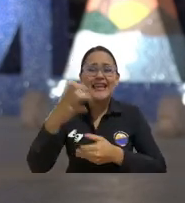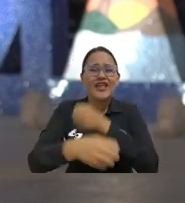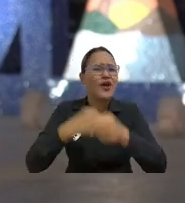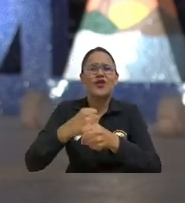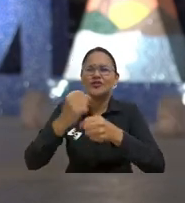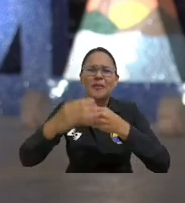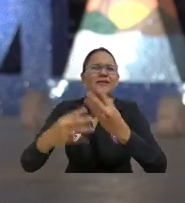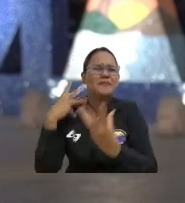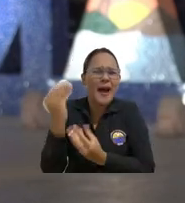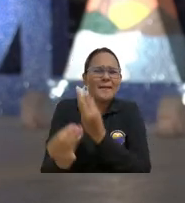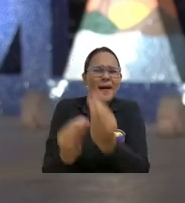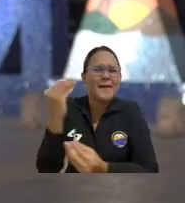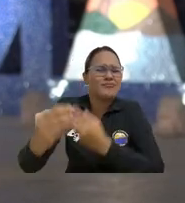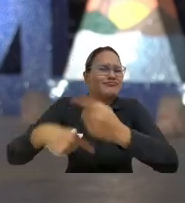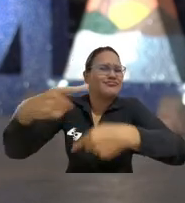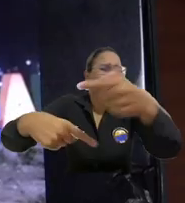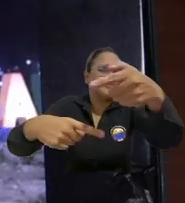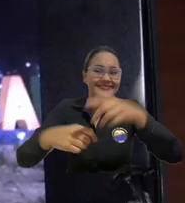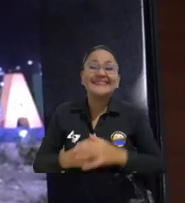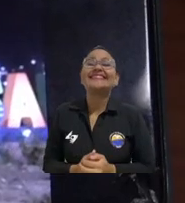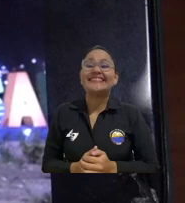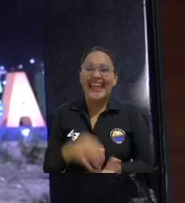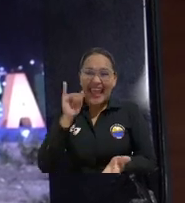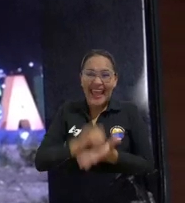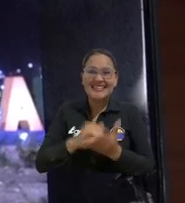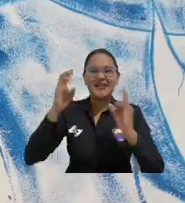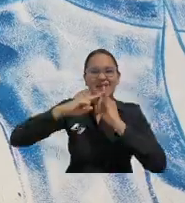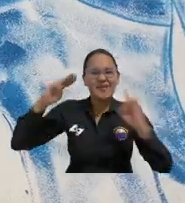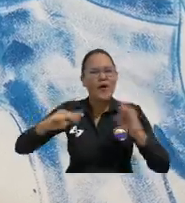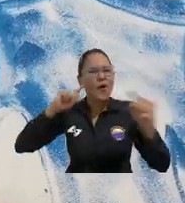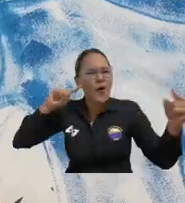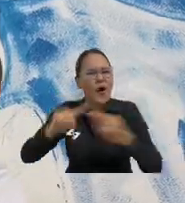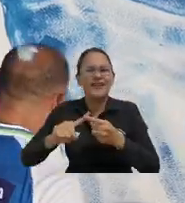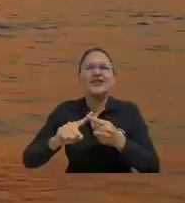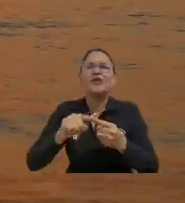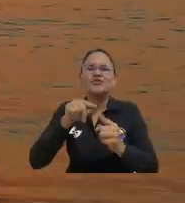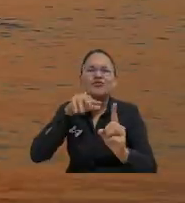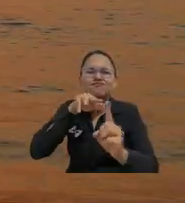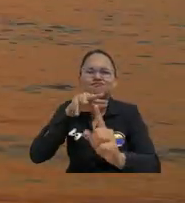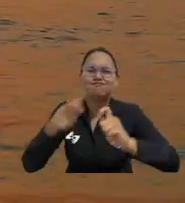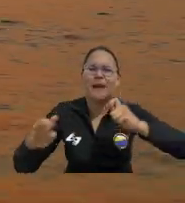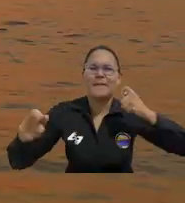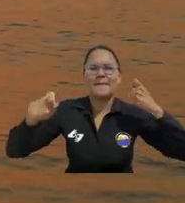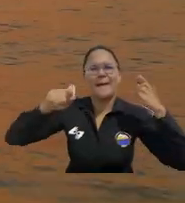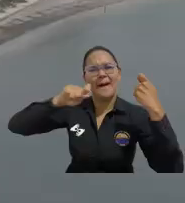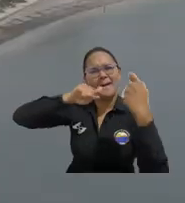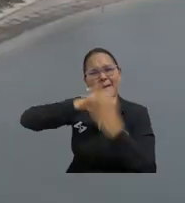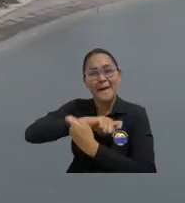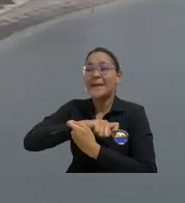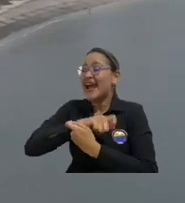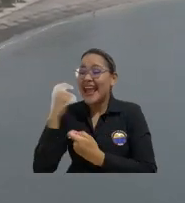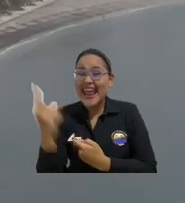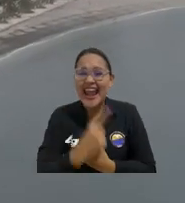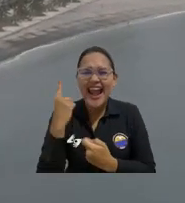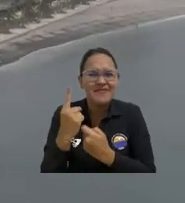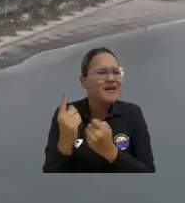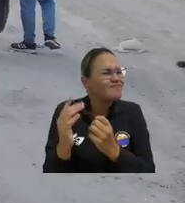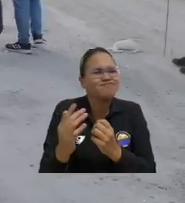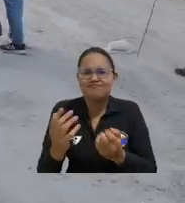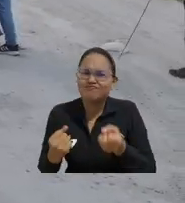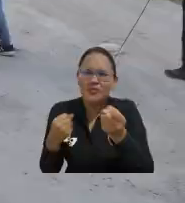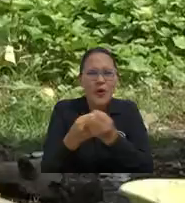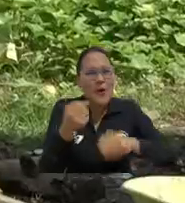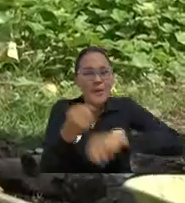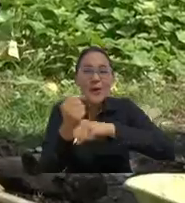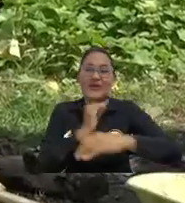estos 500 años, sino para las generaciones que vienen. Así continúa aportando Unimagdalena a la transformación del territorio, sumando voluntades